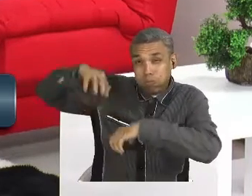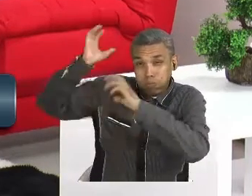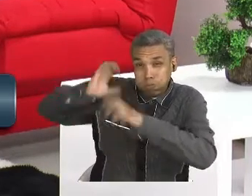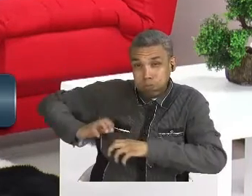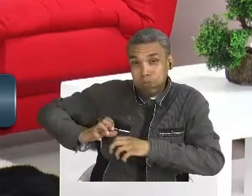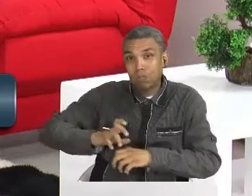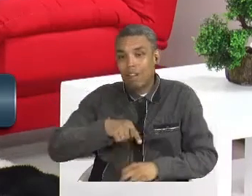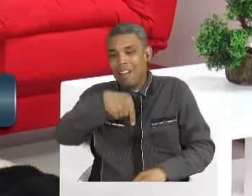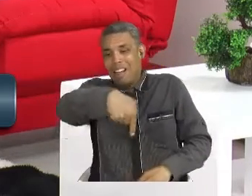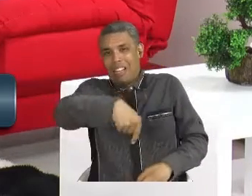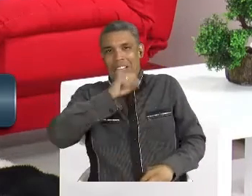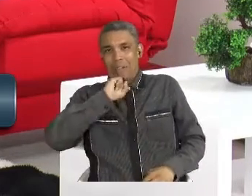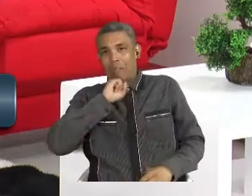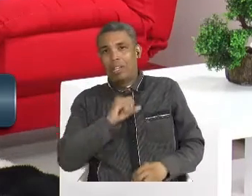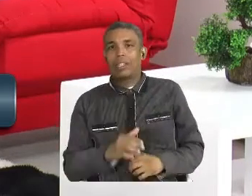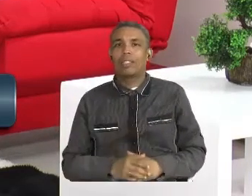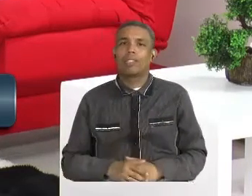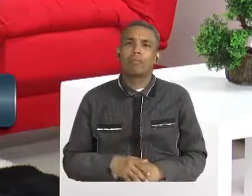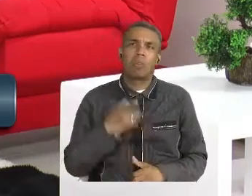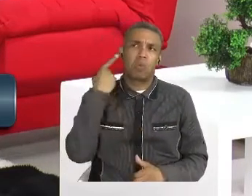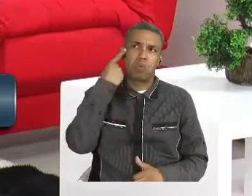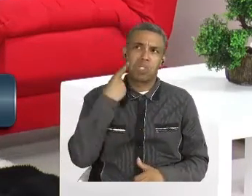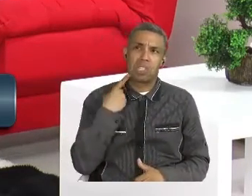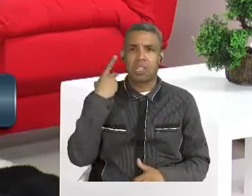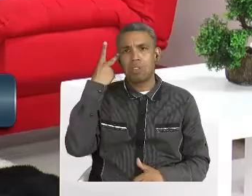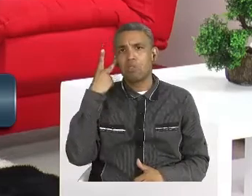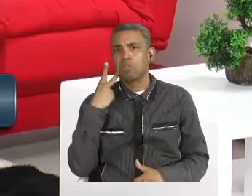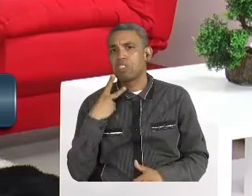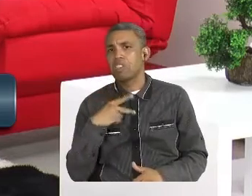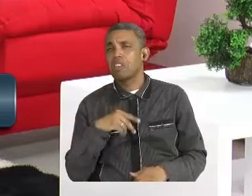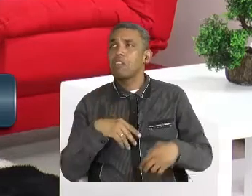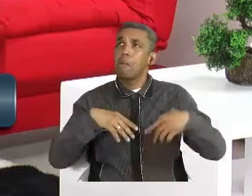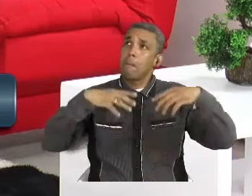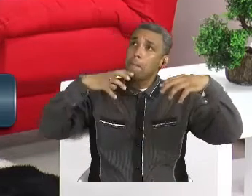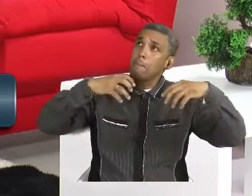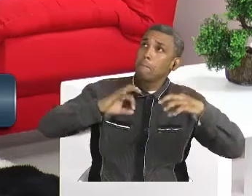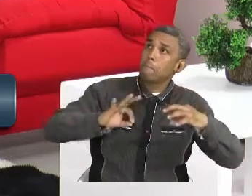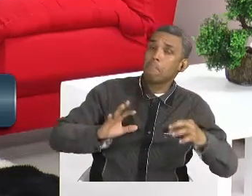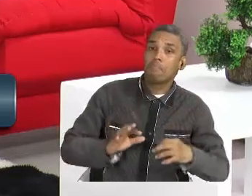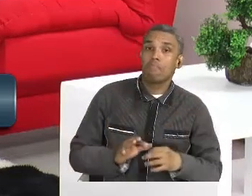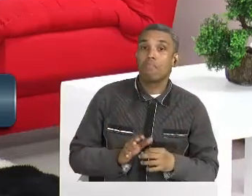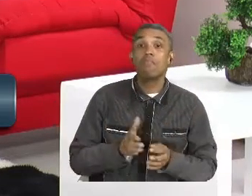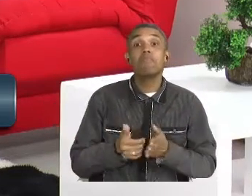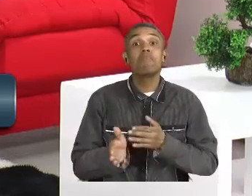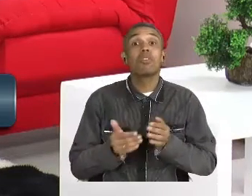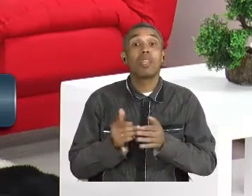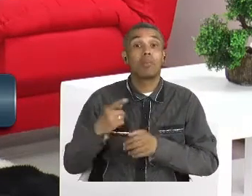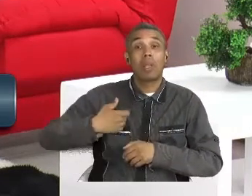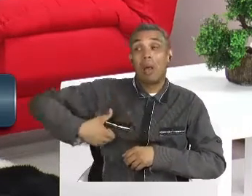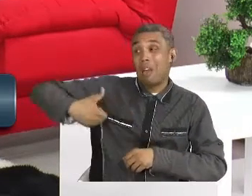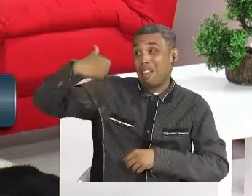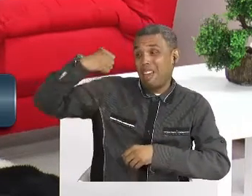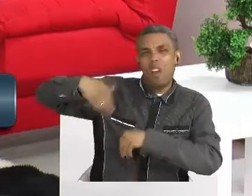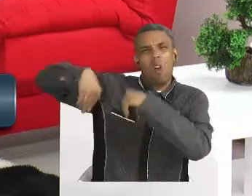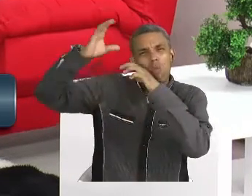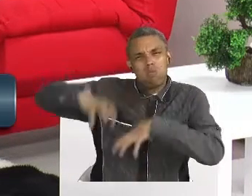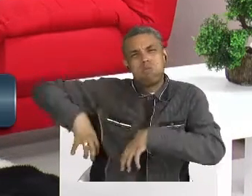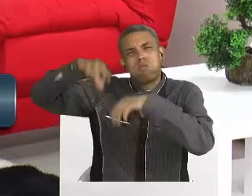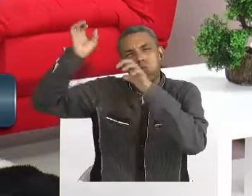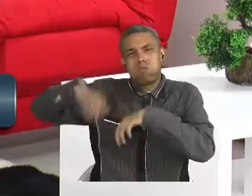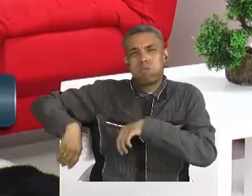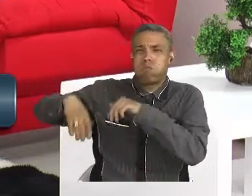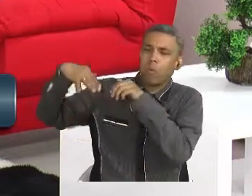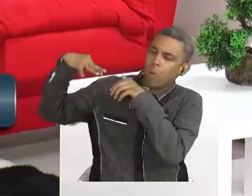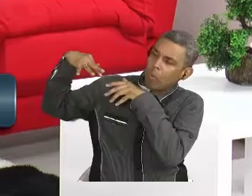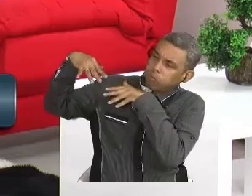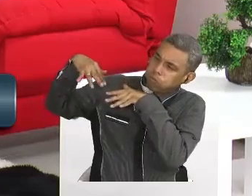esta región, pero eso no quiere decir de que debemos estar de pronto quietos o que, bueno, me dice 2 días. No, tenemos que estar monitoreando. Eso es lo